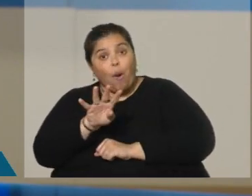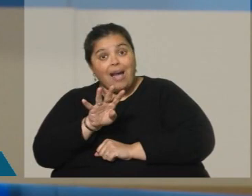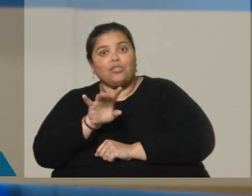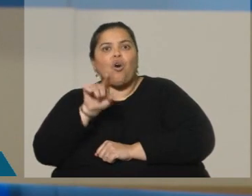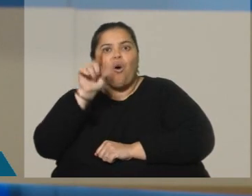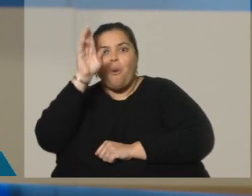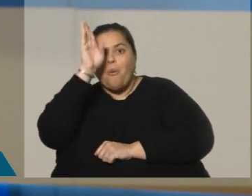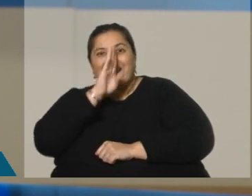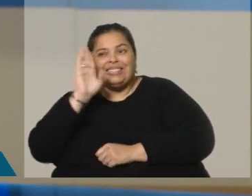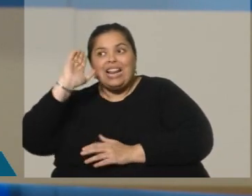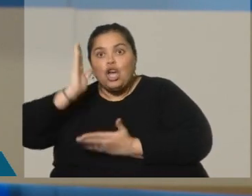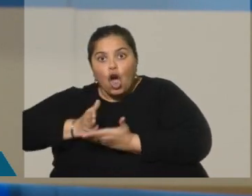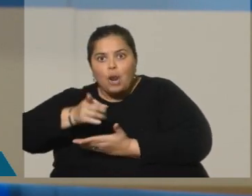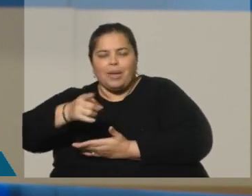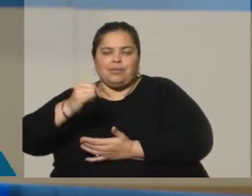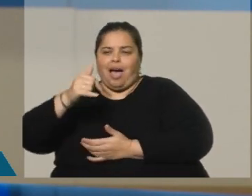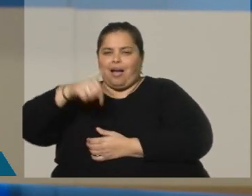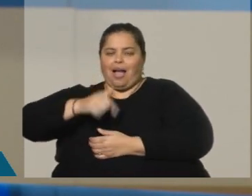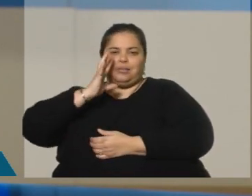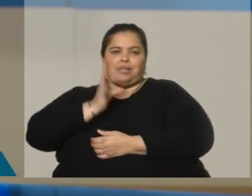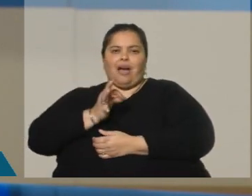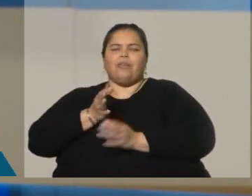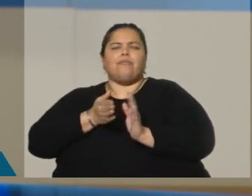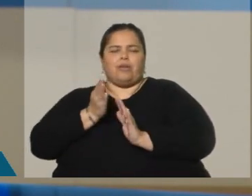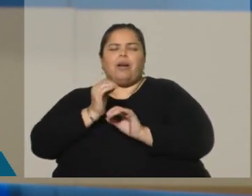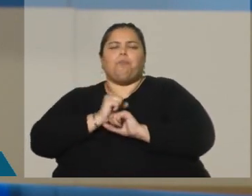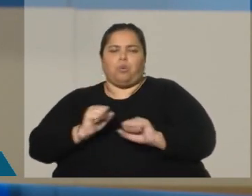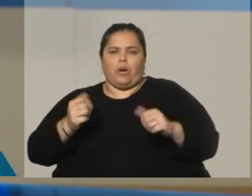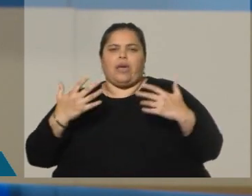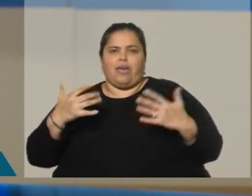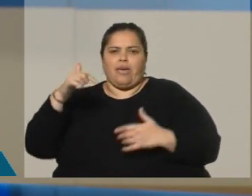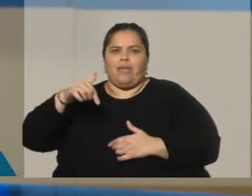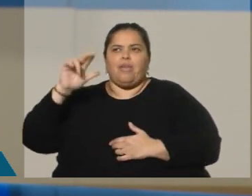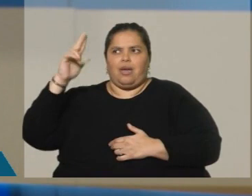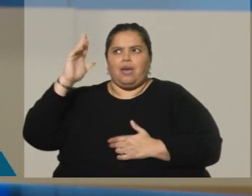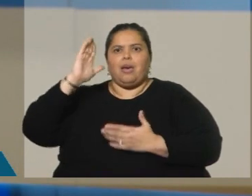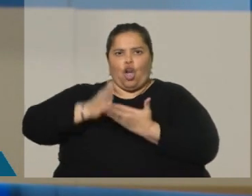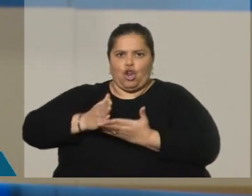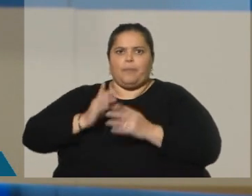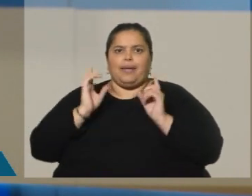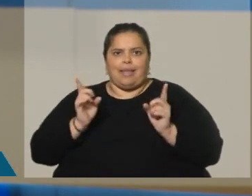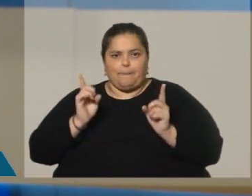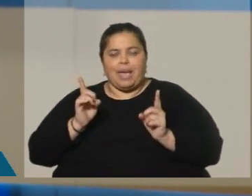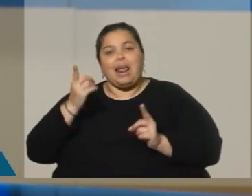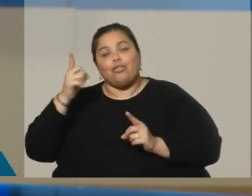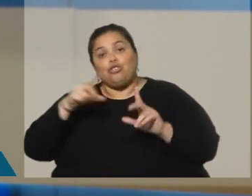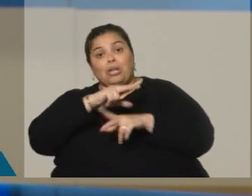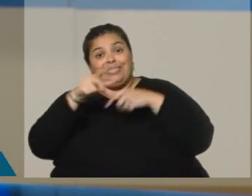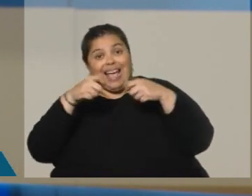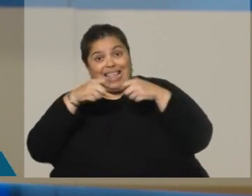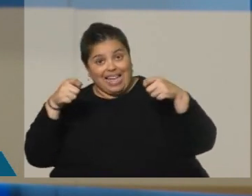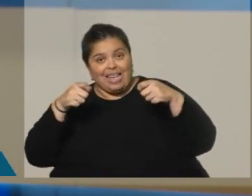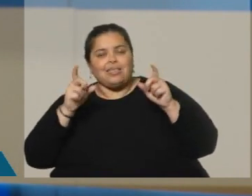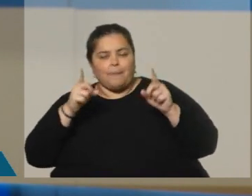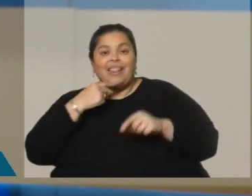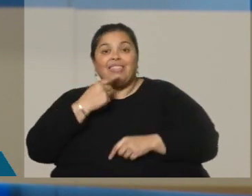pudiera haber un quiebre institucional y entre otras medidas la convención nacional de trabajadores dispone esta resolución que